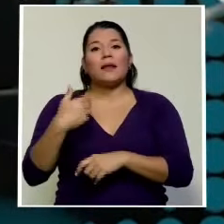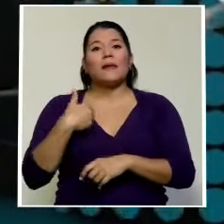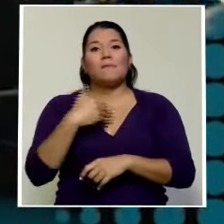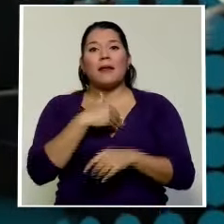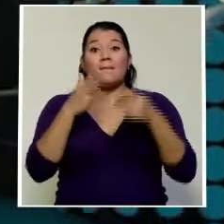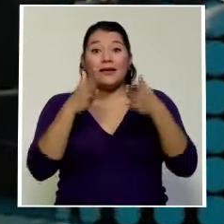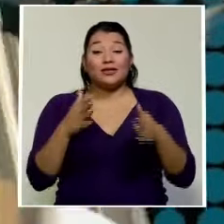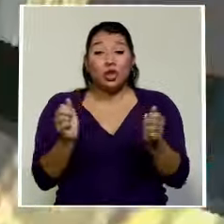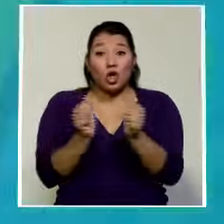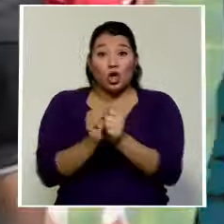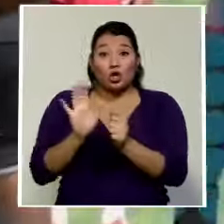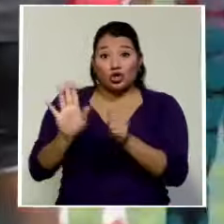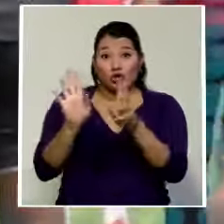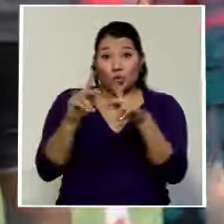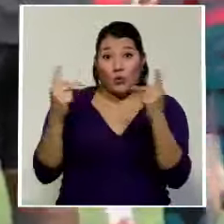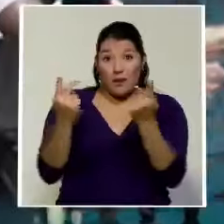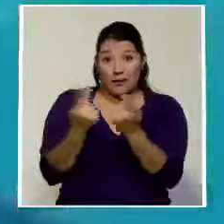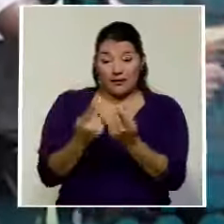conservador.